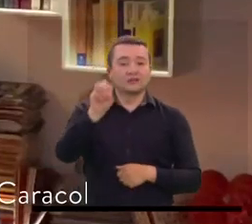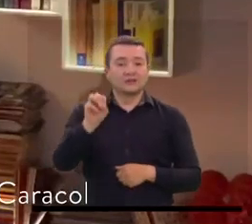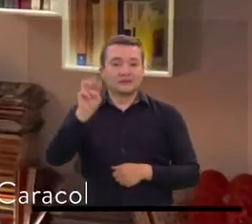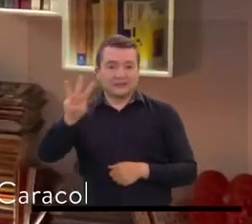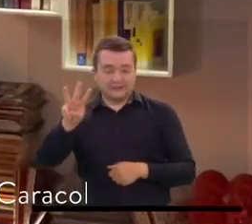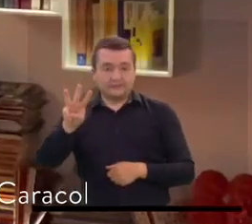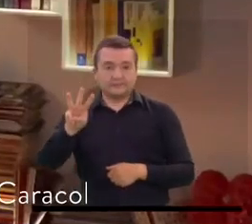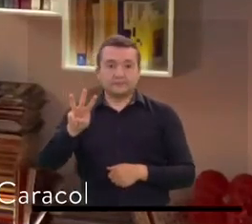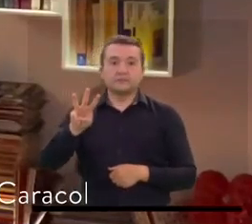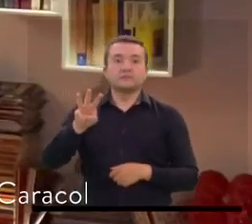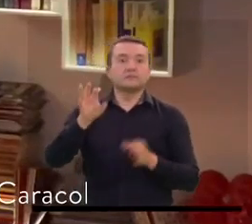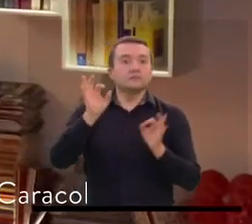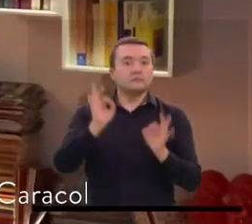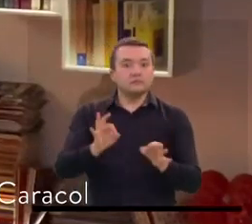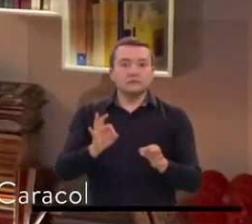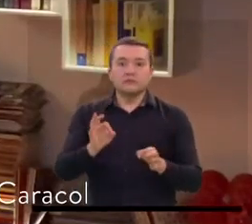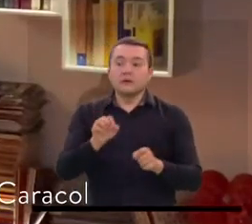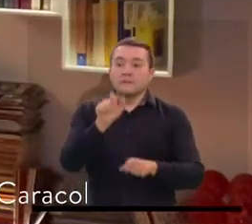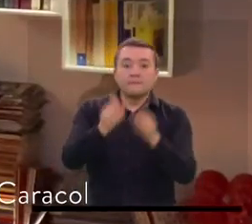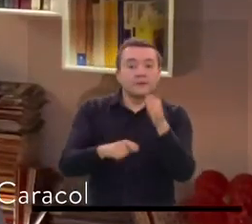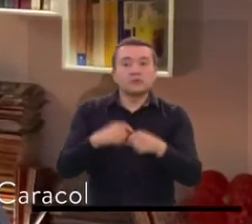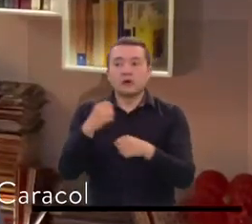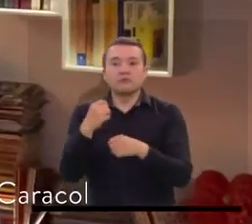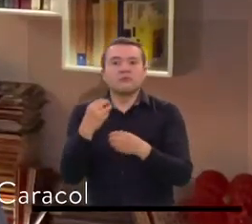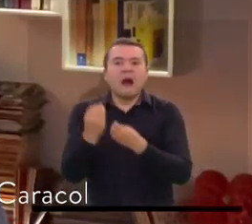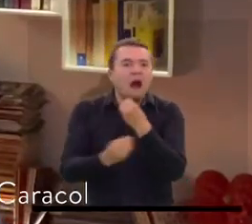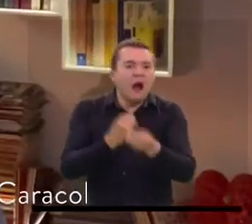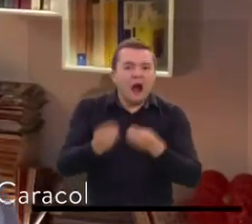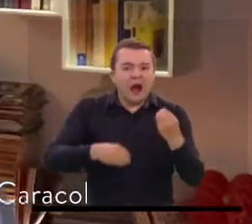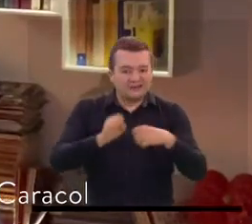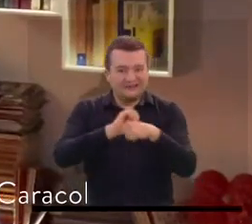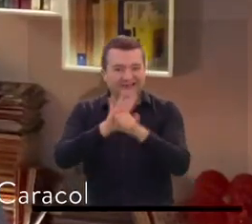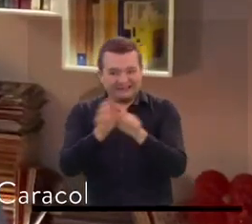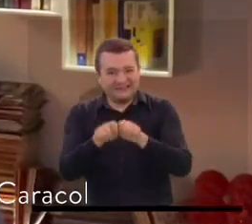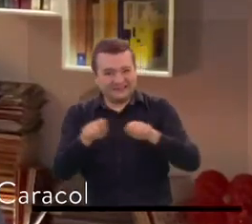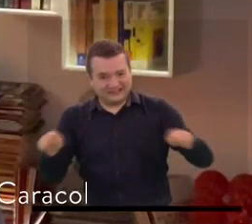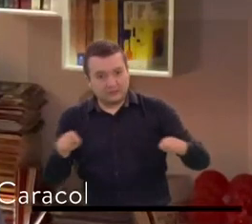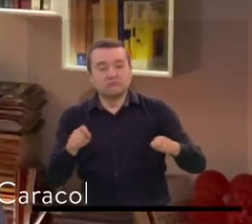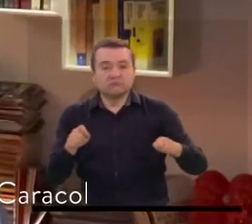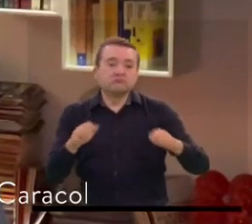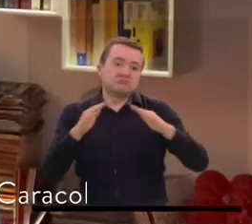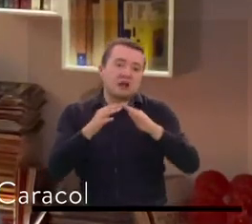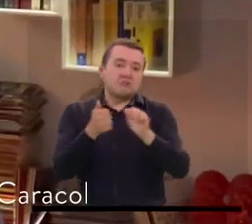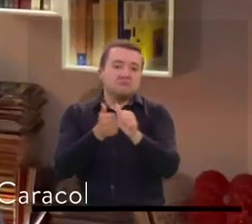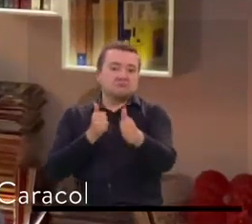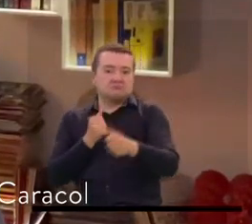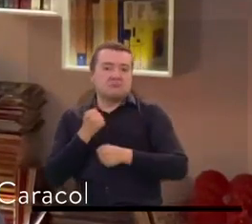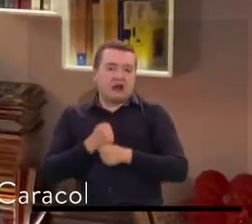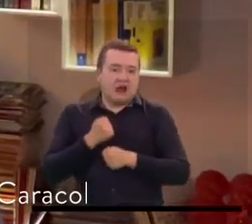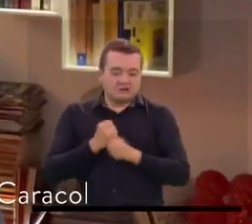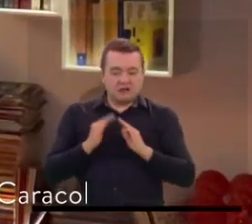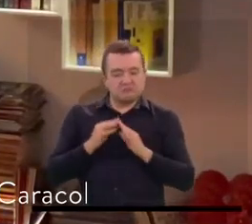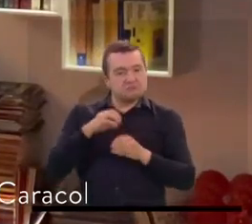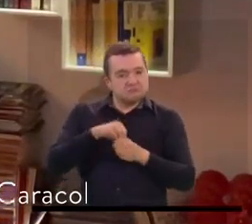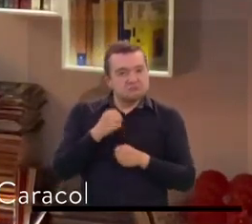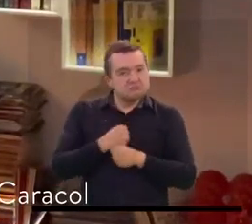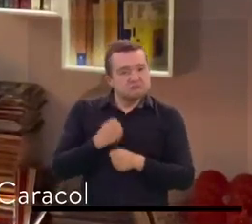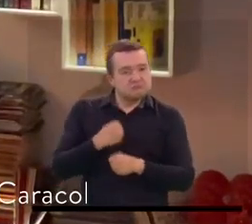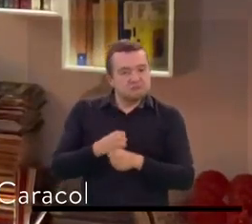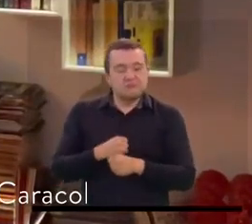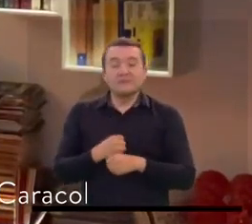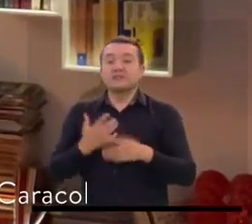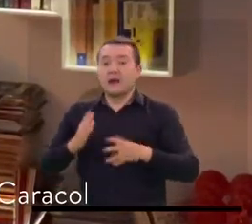Una de las opciones más utilizadas por estos días de pandemia ha sido el trabajo en casa. Precisamente el Ministerio de Trabajo expidió hoy una circular donde